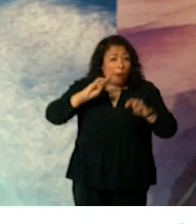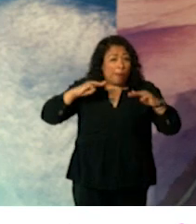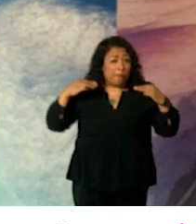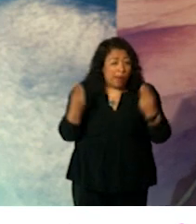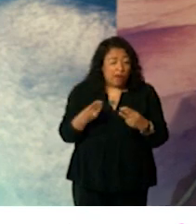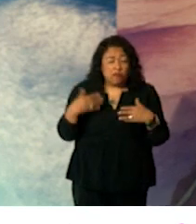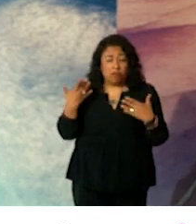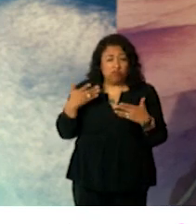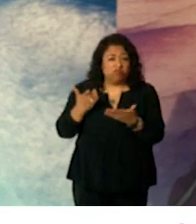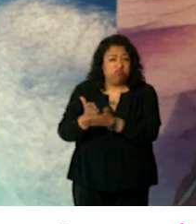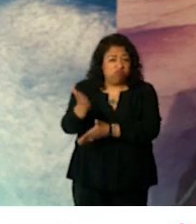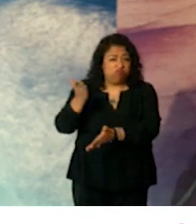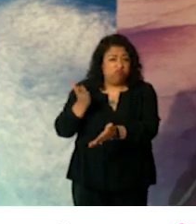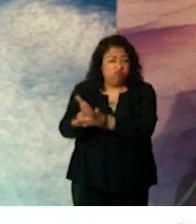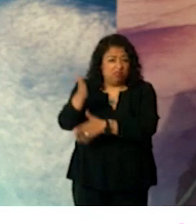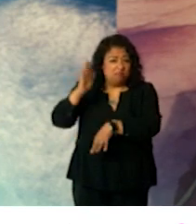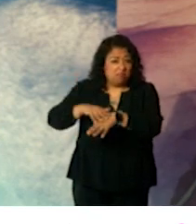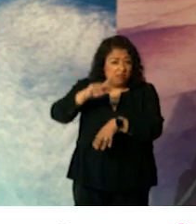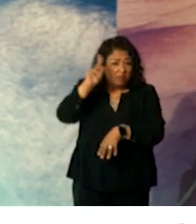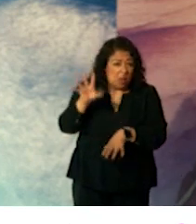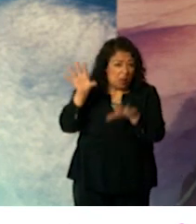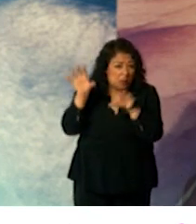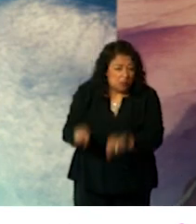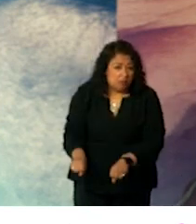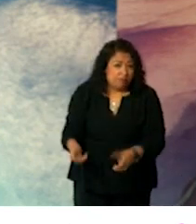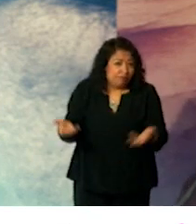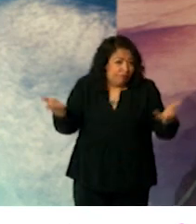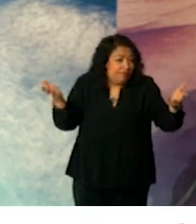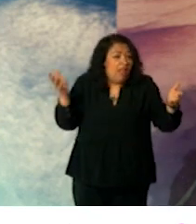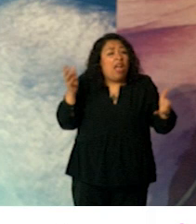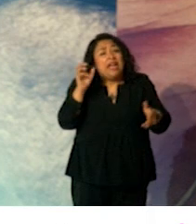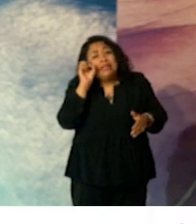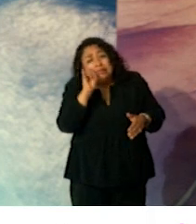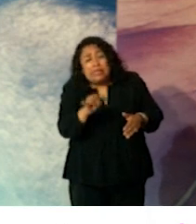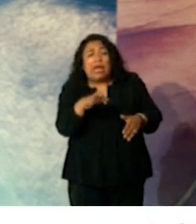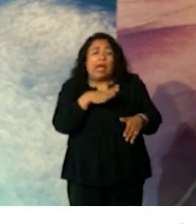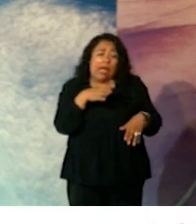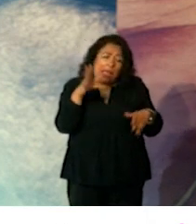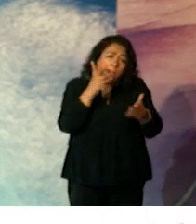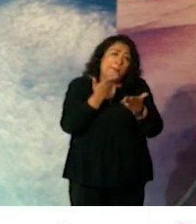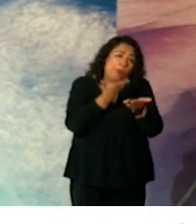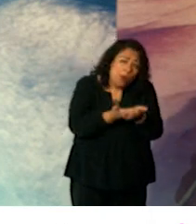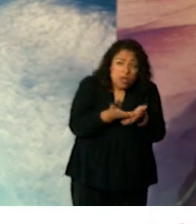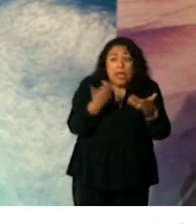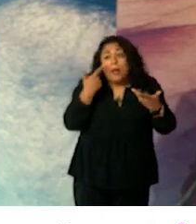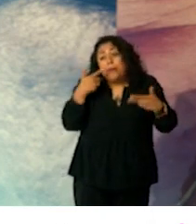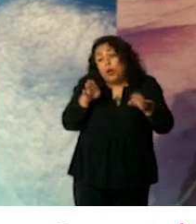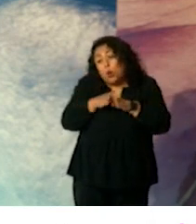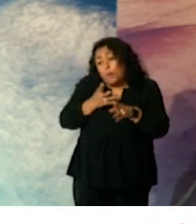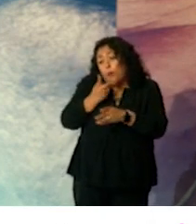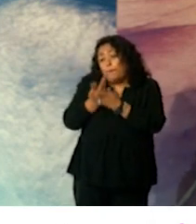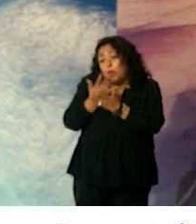ha estado ahí y cada vez tiene más incidencia, pues todo se queda en ideas. O todo se queda ahí de que vamos a ver cómo se puede implementar